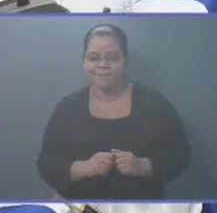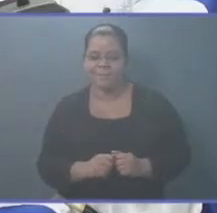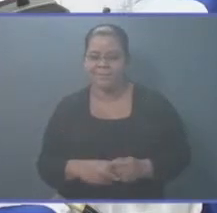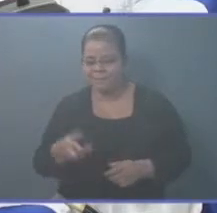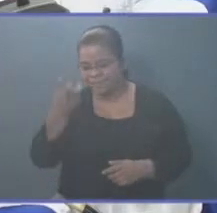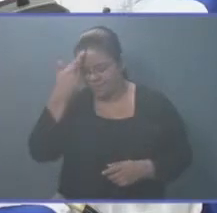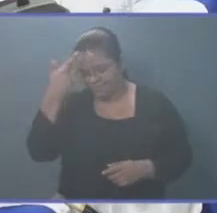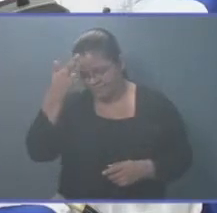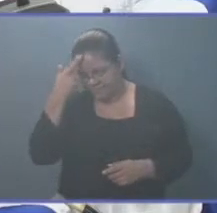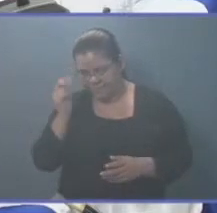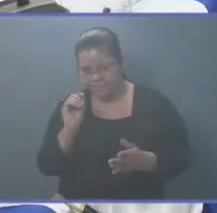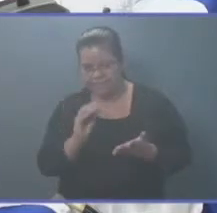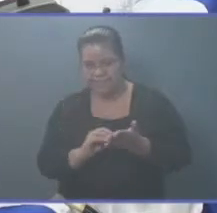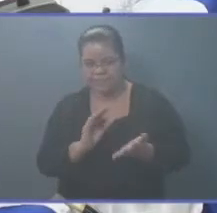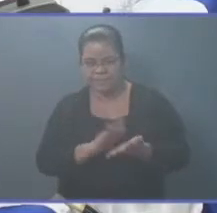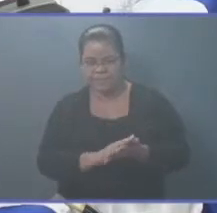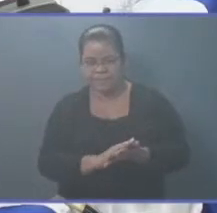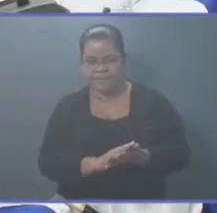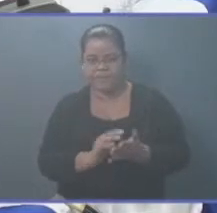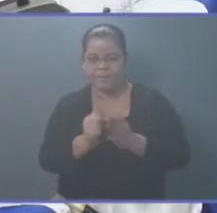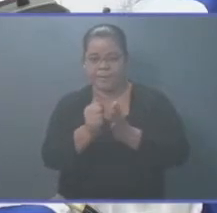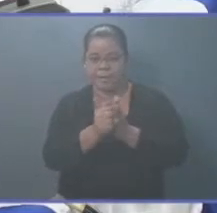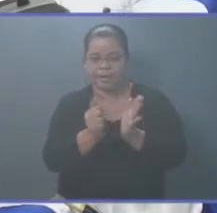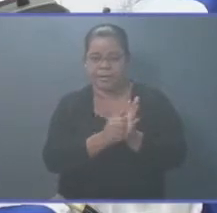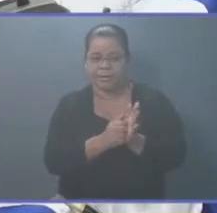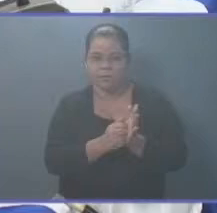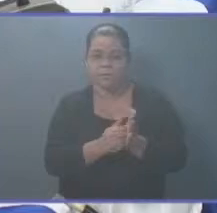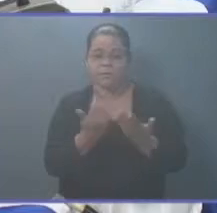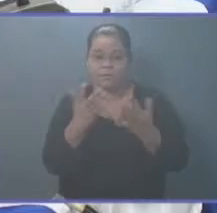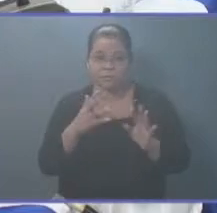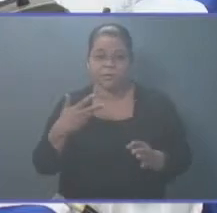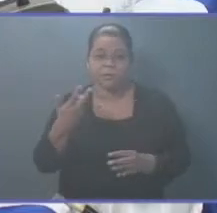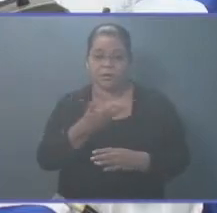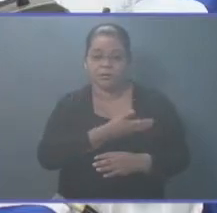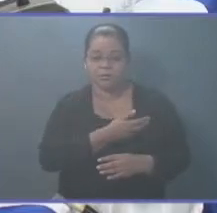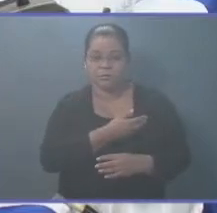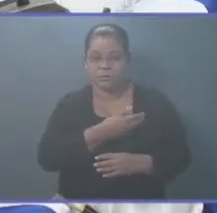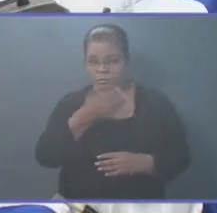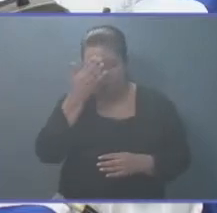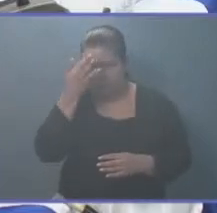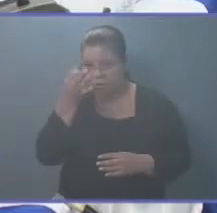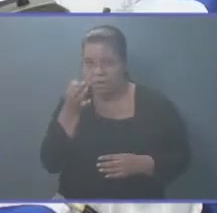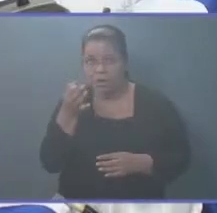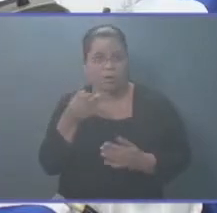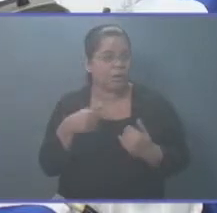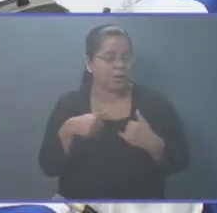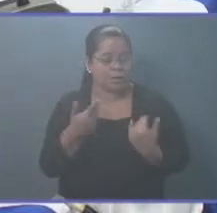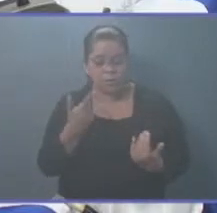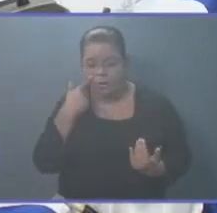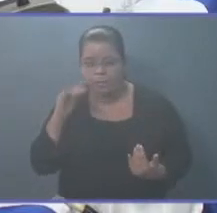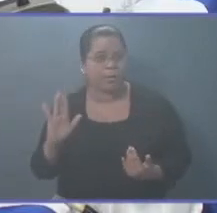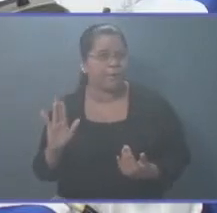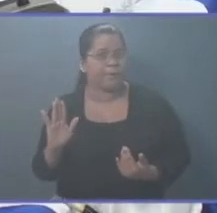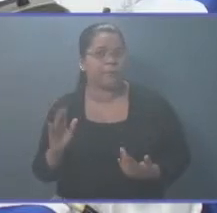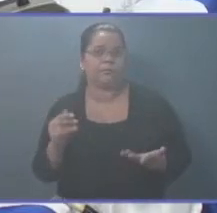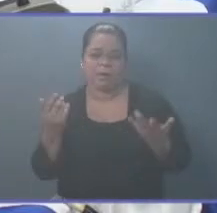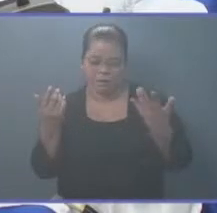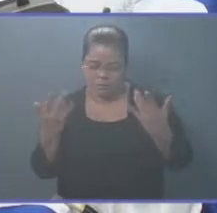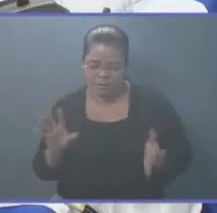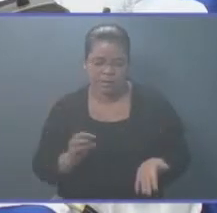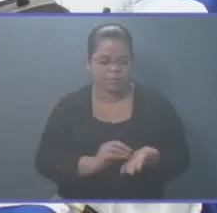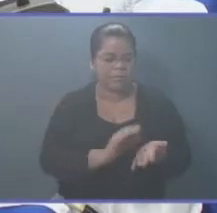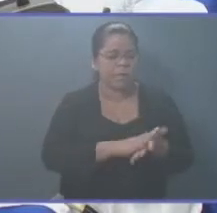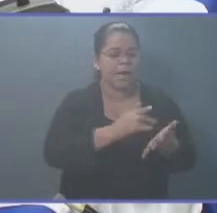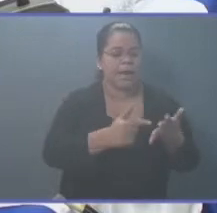criterio ya establecido sobre este artículo, porque nosotros mantendríamos que no exista esta prueba referencial y si está aprobada en esta ley